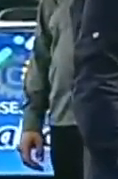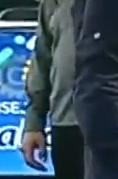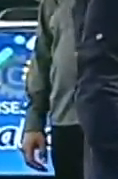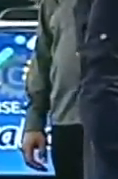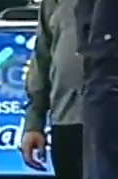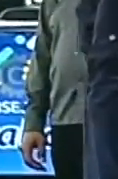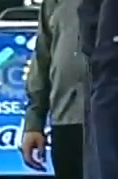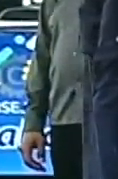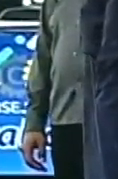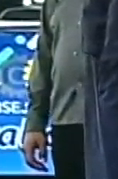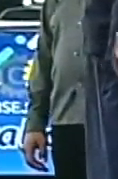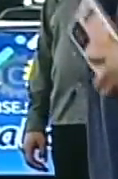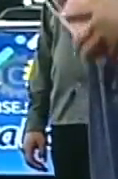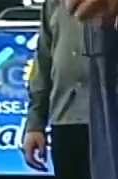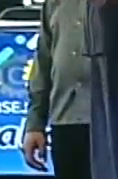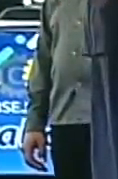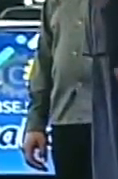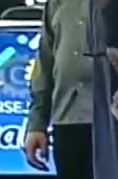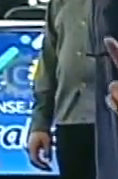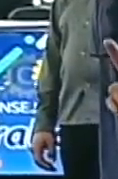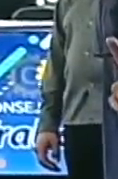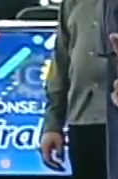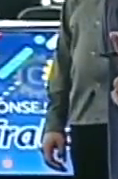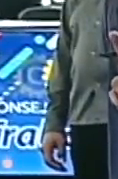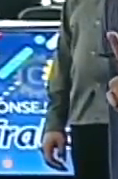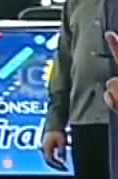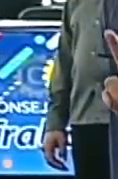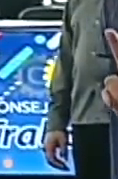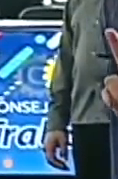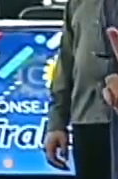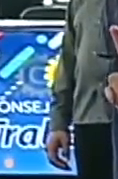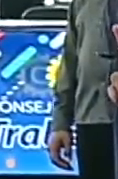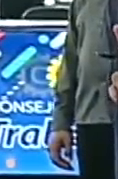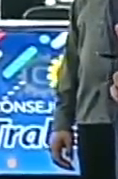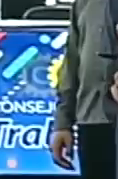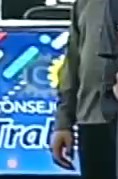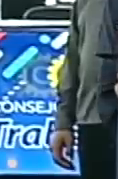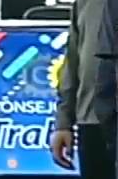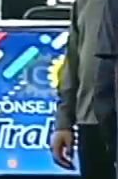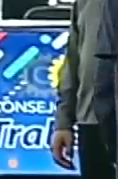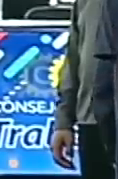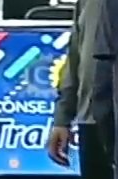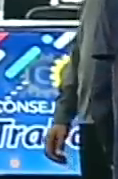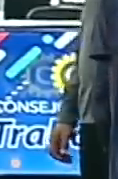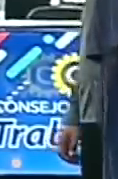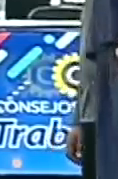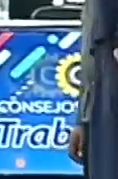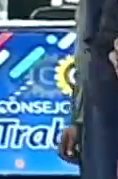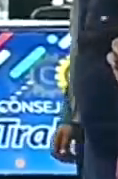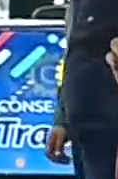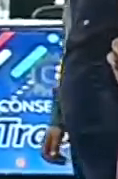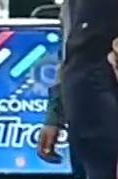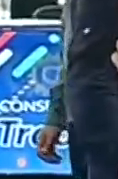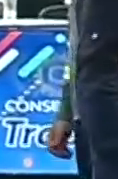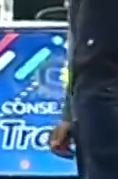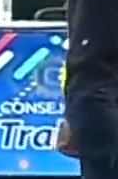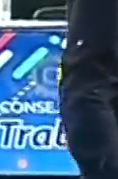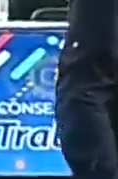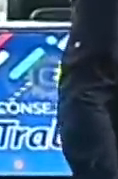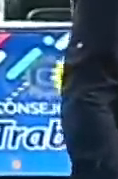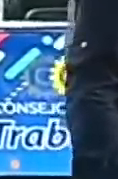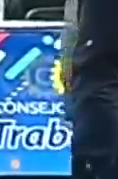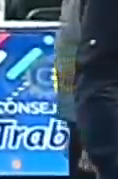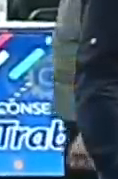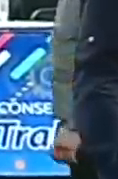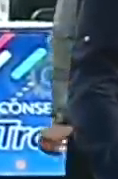Semilla de la música africana. Suena tan buen semilla de la música